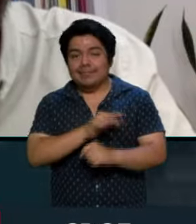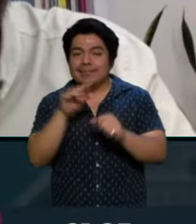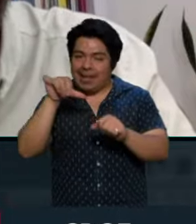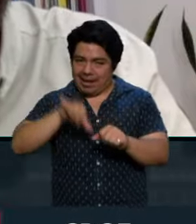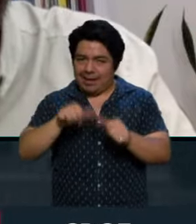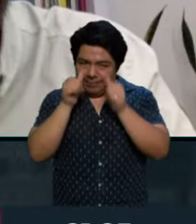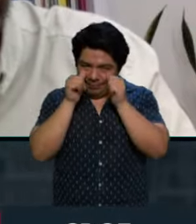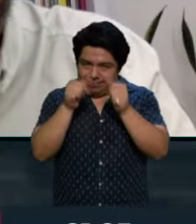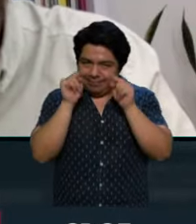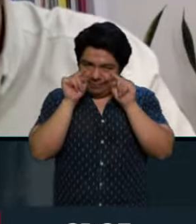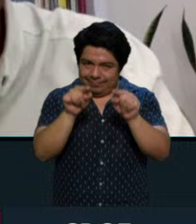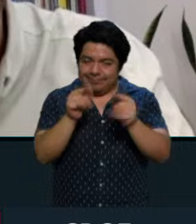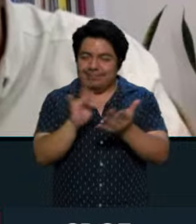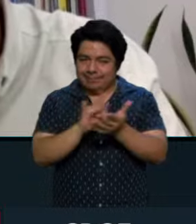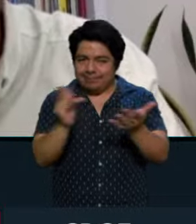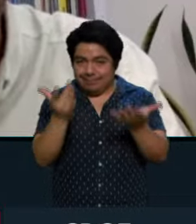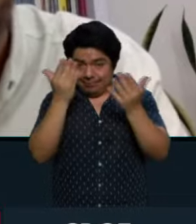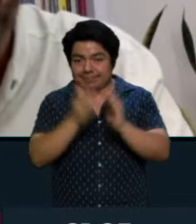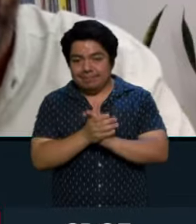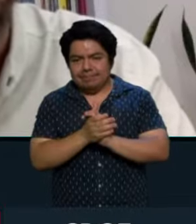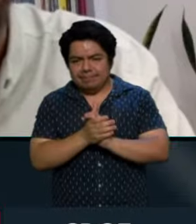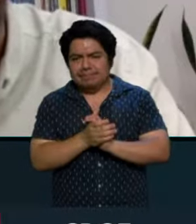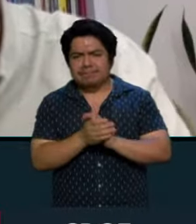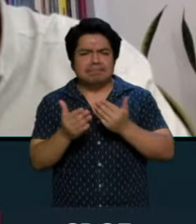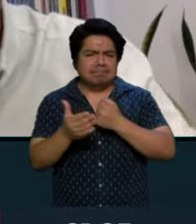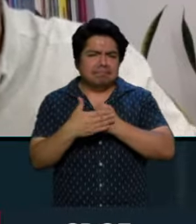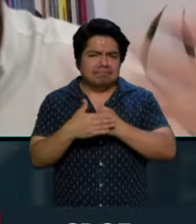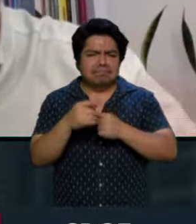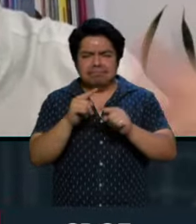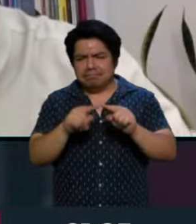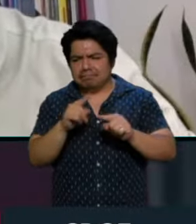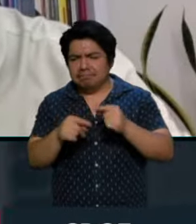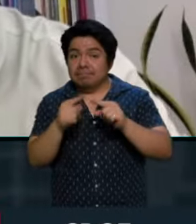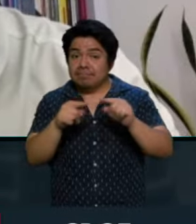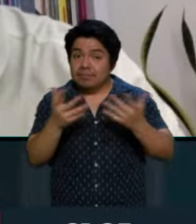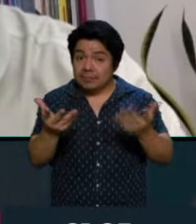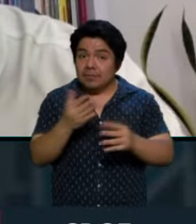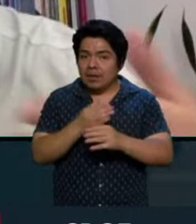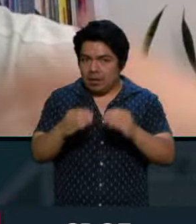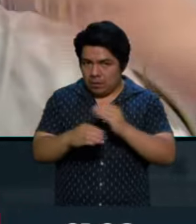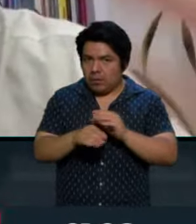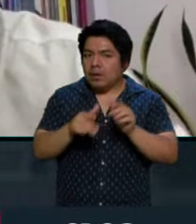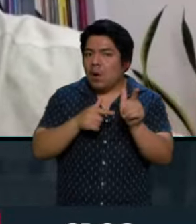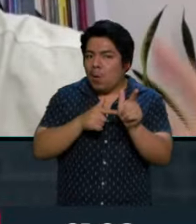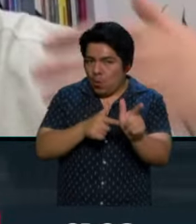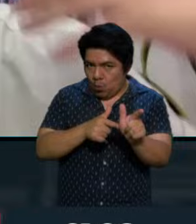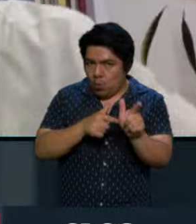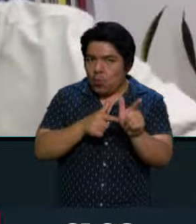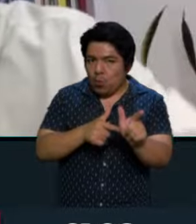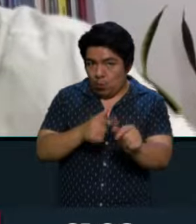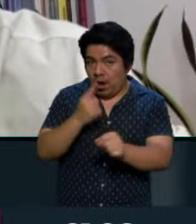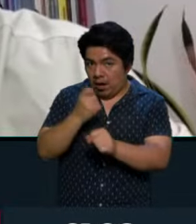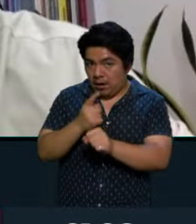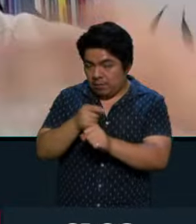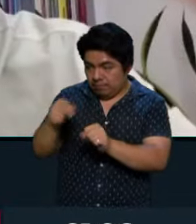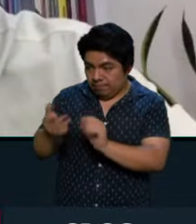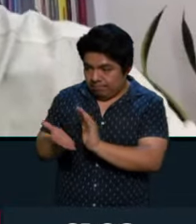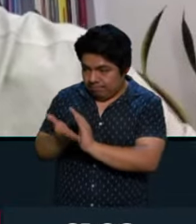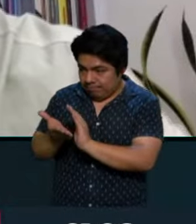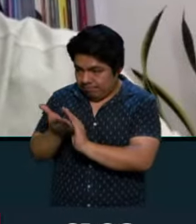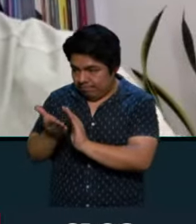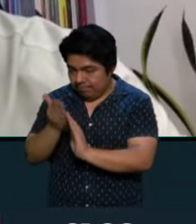de cómo avanza. Fuerte abrazo. Estamos informando, en estas semanas se va a ir dando cuenta de cómo avanza, de la primera piedra, del proyecto, del